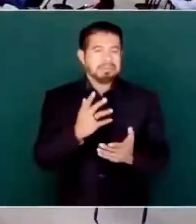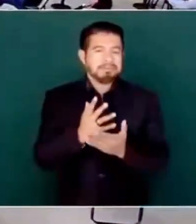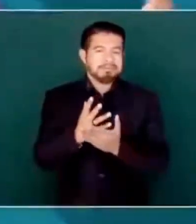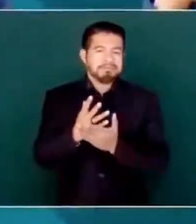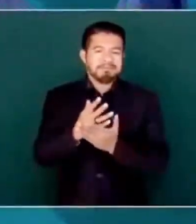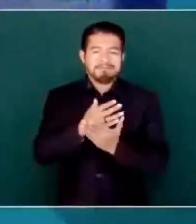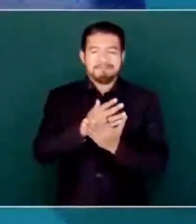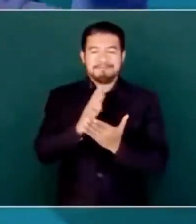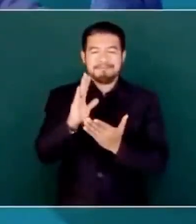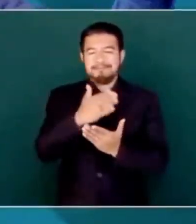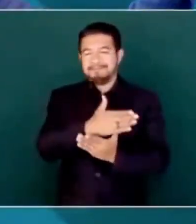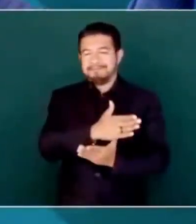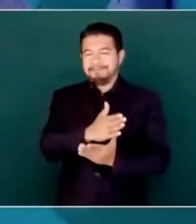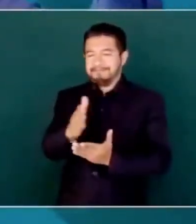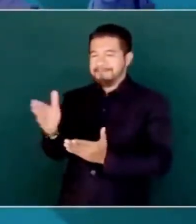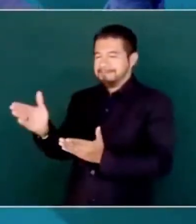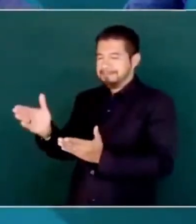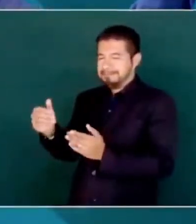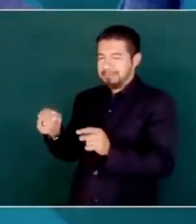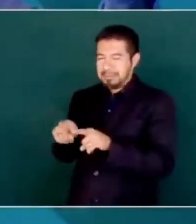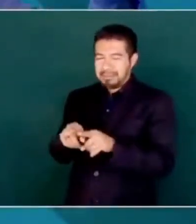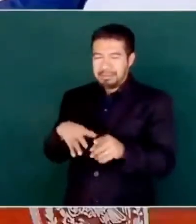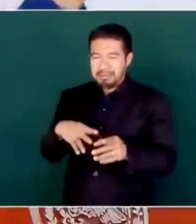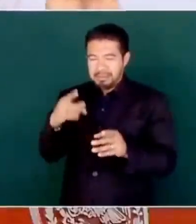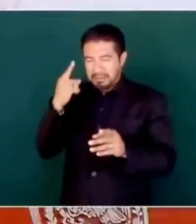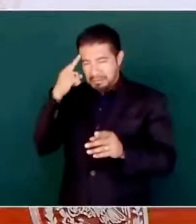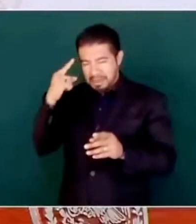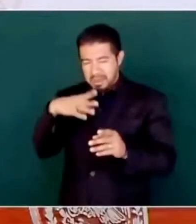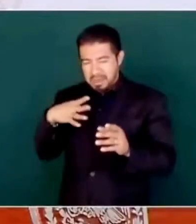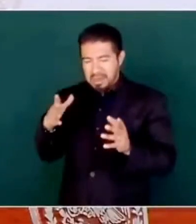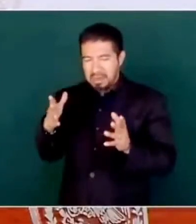se toca con el extremismo de derecha.